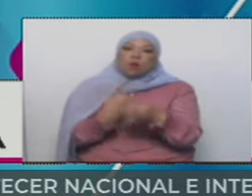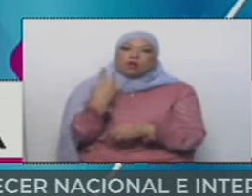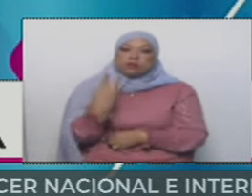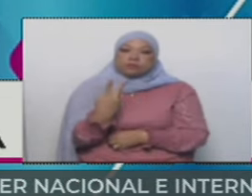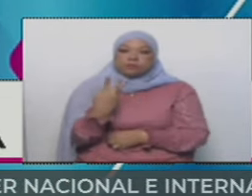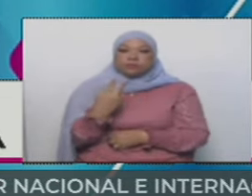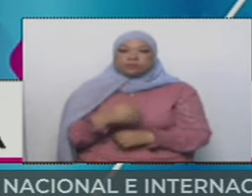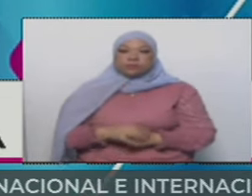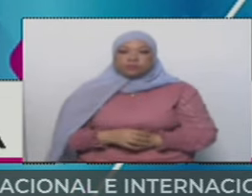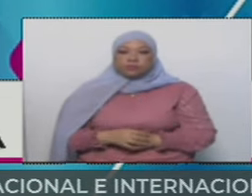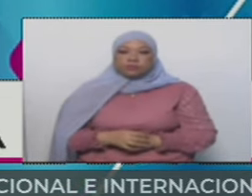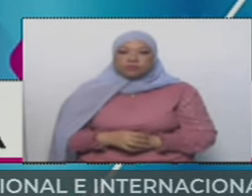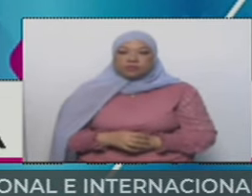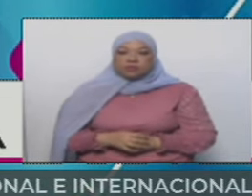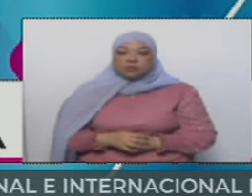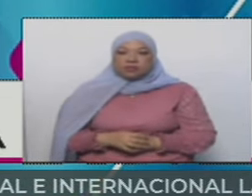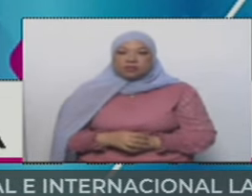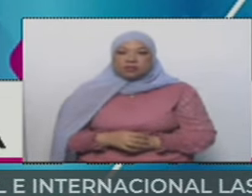2 ferias